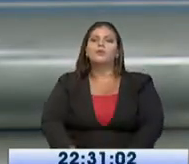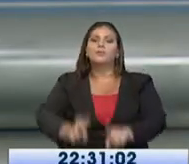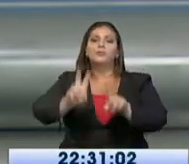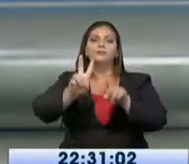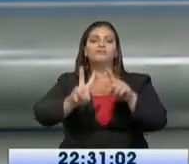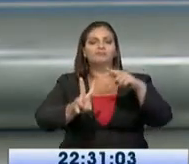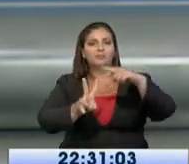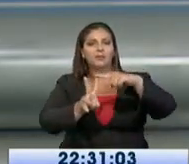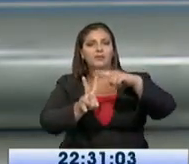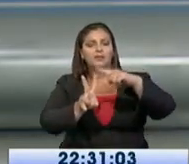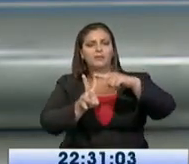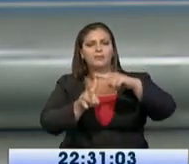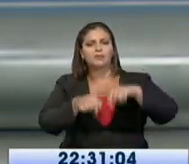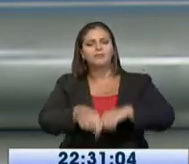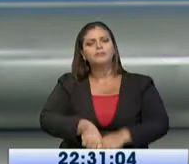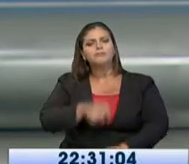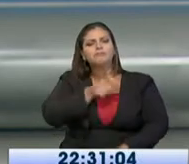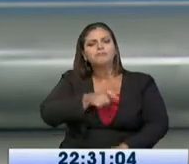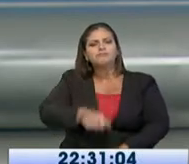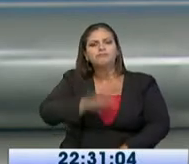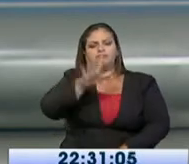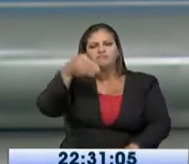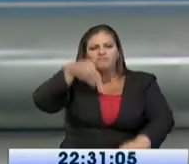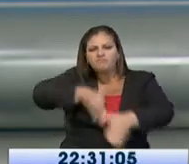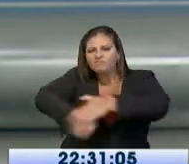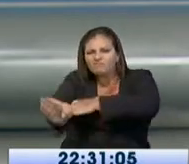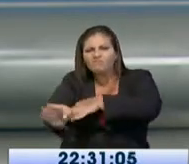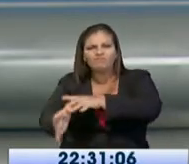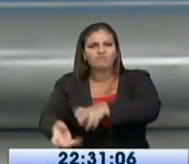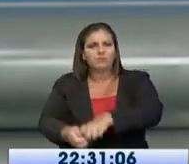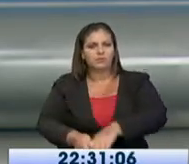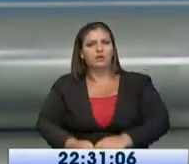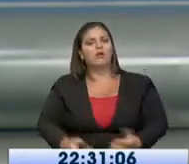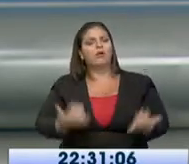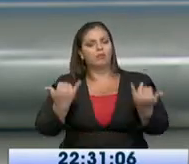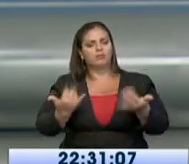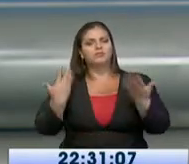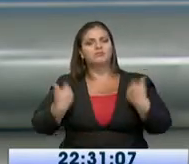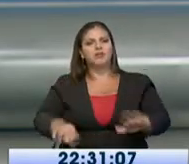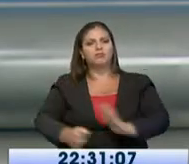2010. La sala de lo penal de la Corte Nacional de Justicia leyó el fallo.